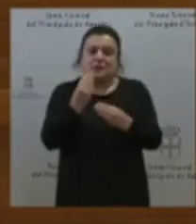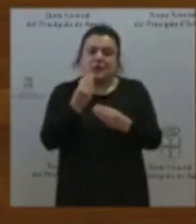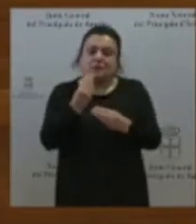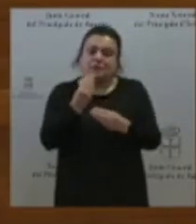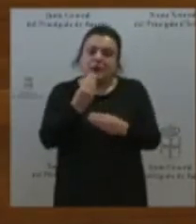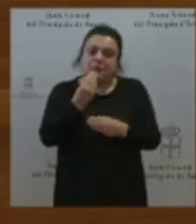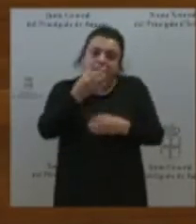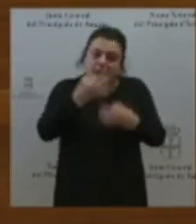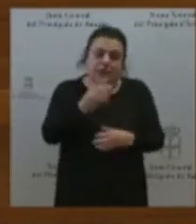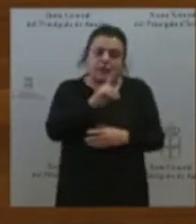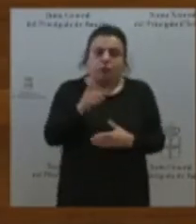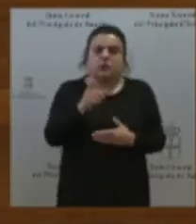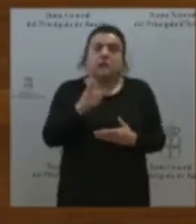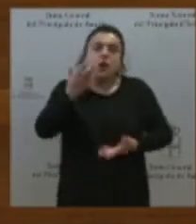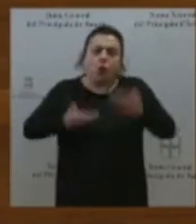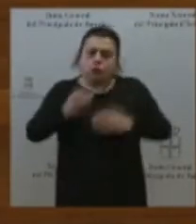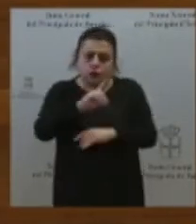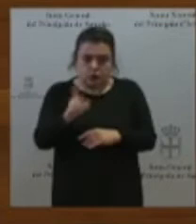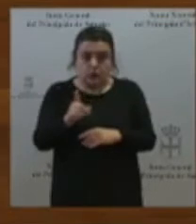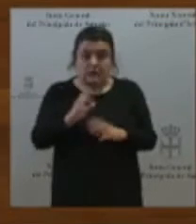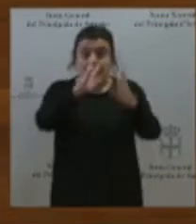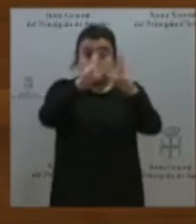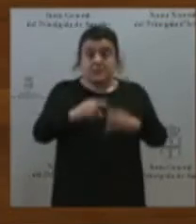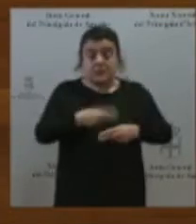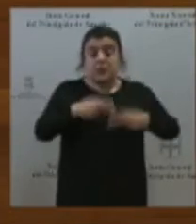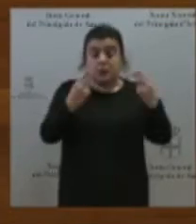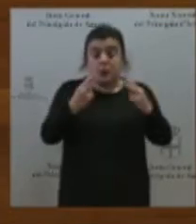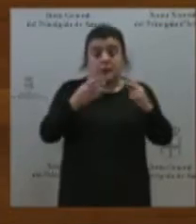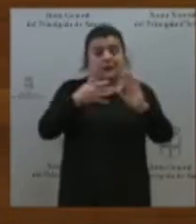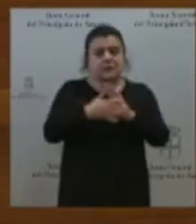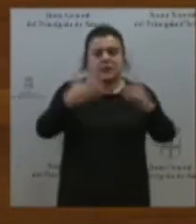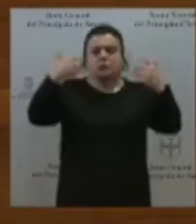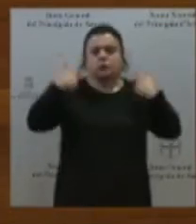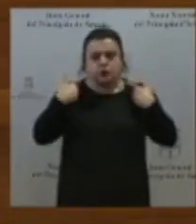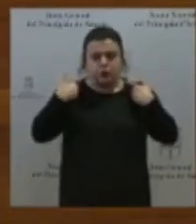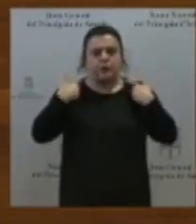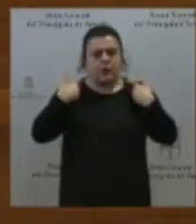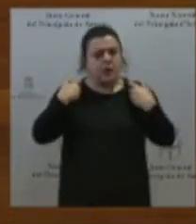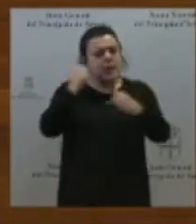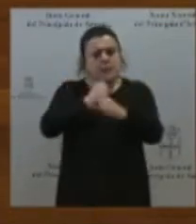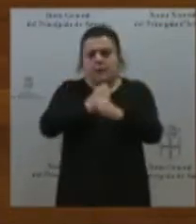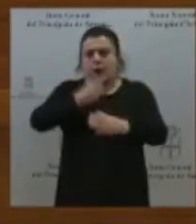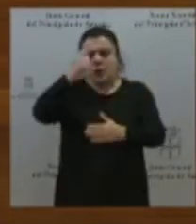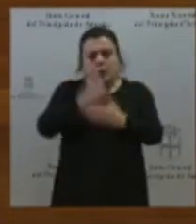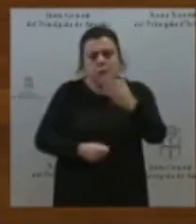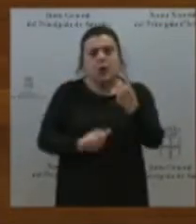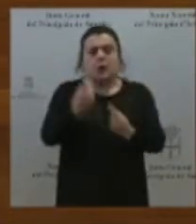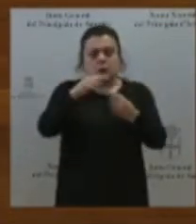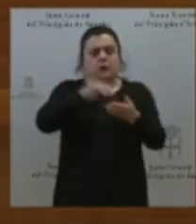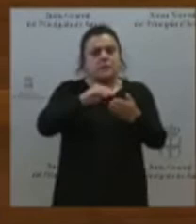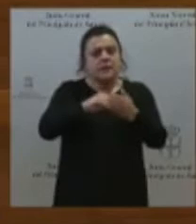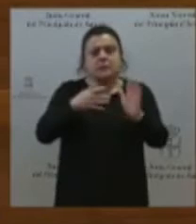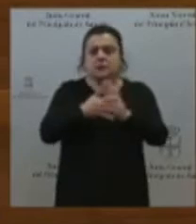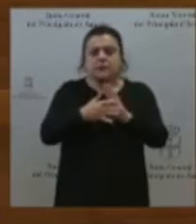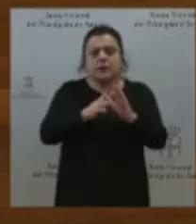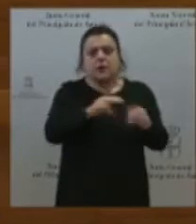asume una carga de trabajo extraordinaria en ocasiones que ralentiza su rendimiento y somete a los trabajadores a situaciones de malestar en torno a